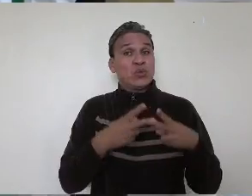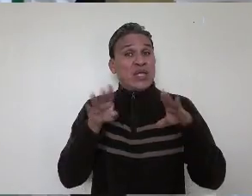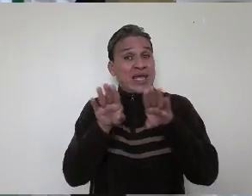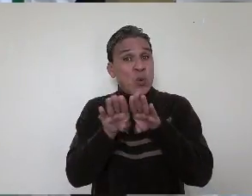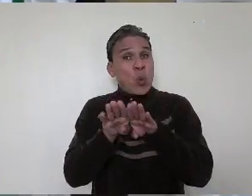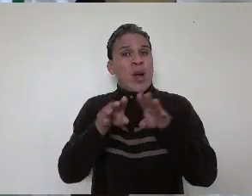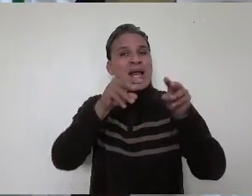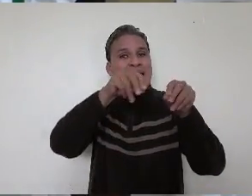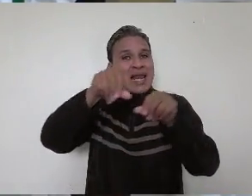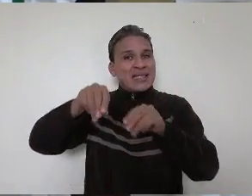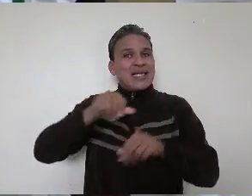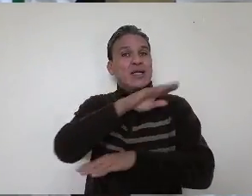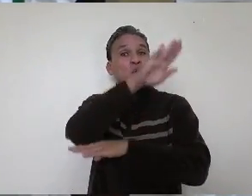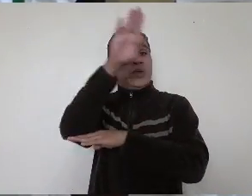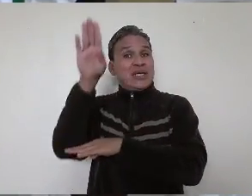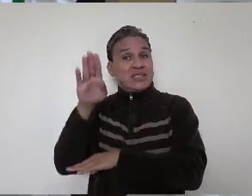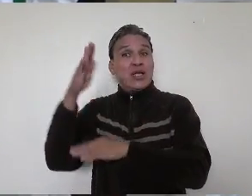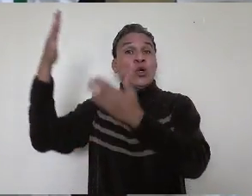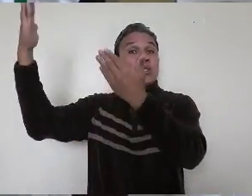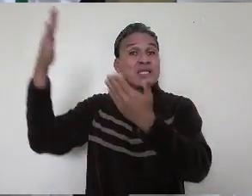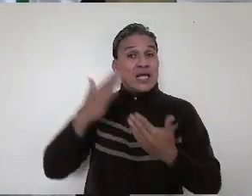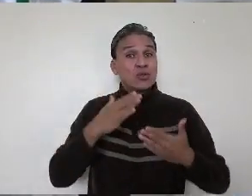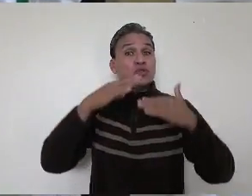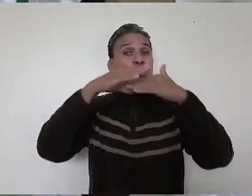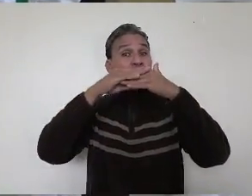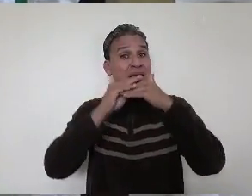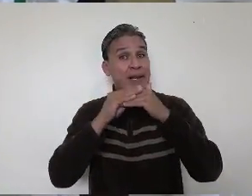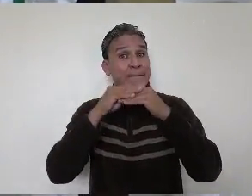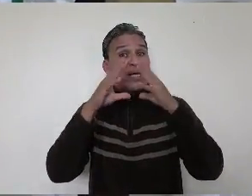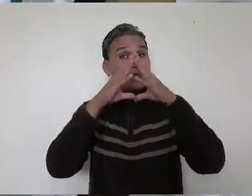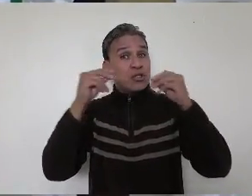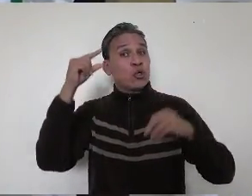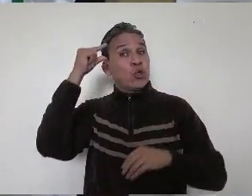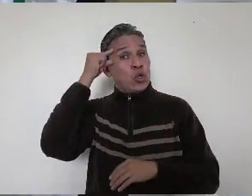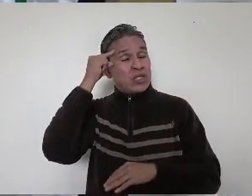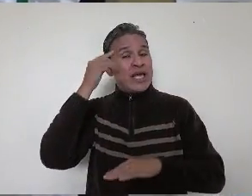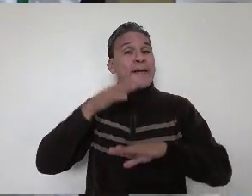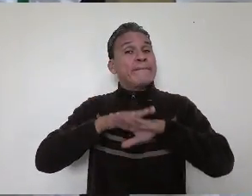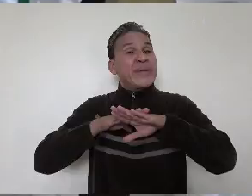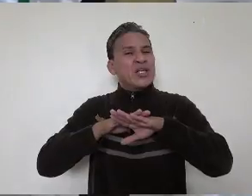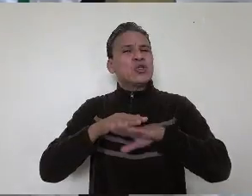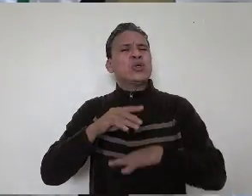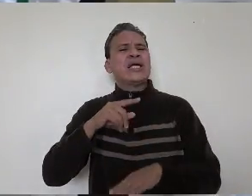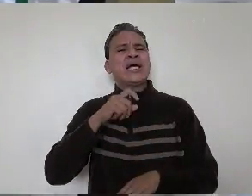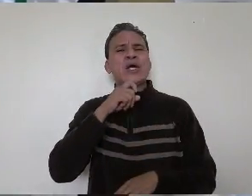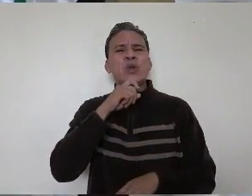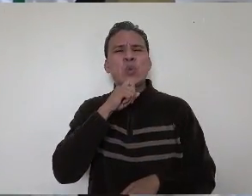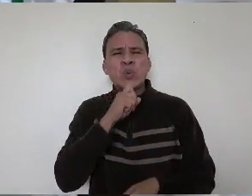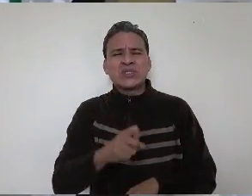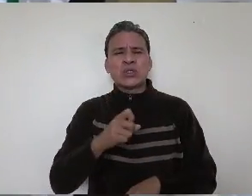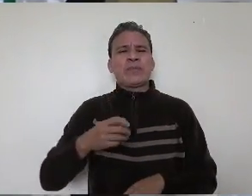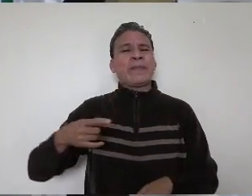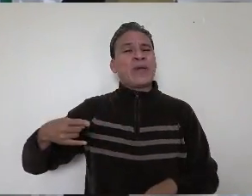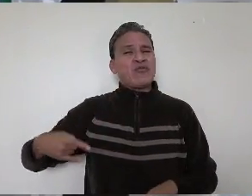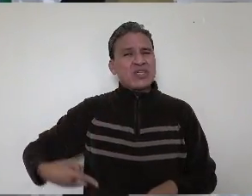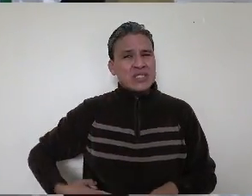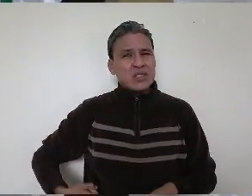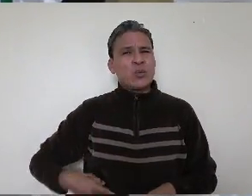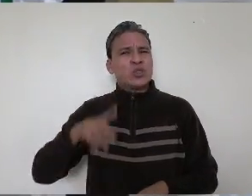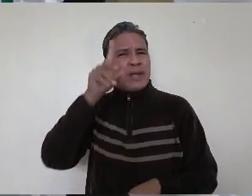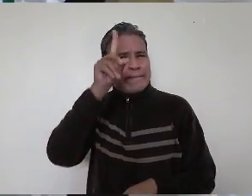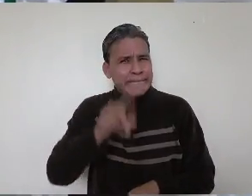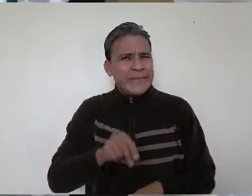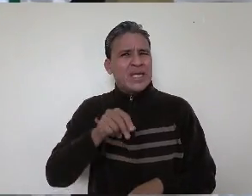cielo. Danos hoy nuestro pan de cada día, perdona nuestras ofensas, como también nosotros perdonamos a los que